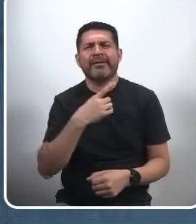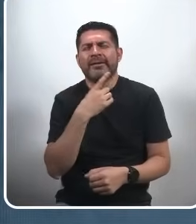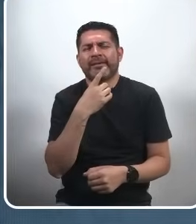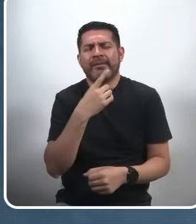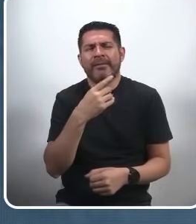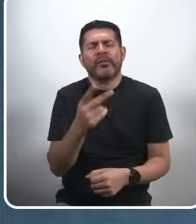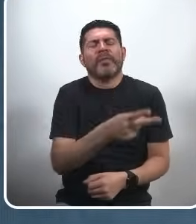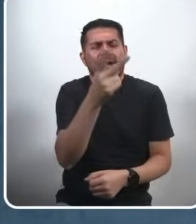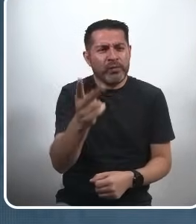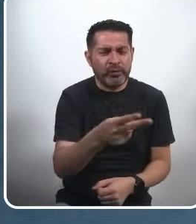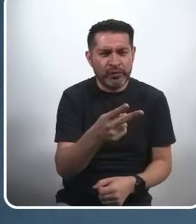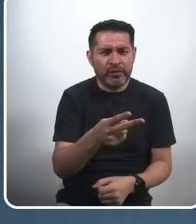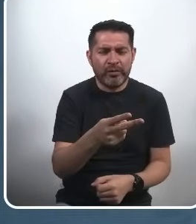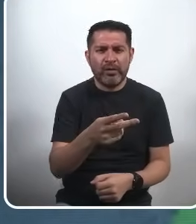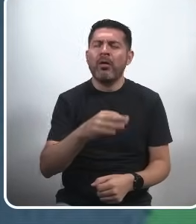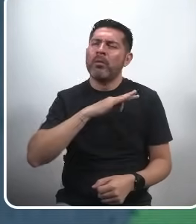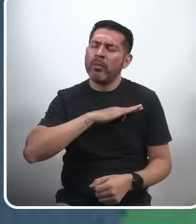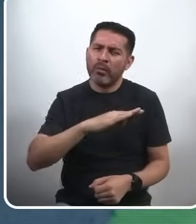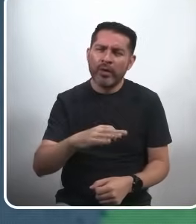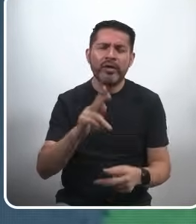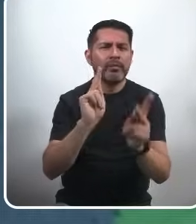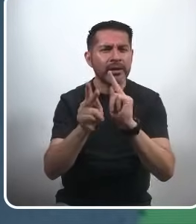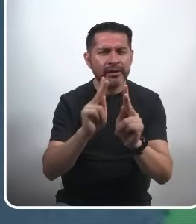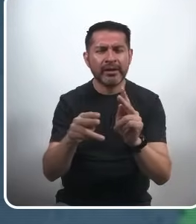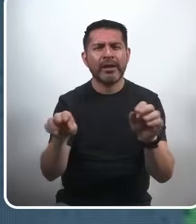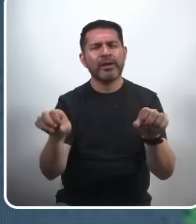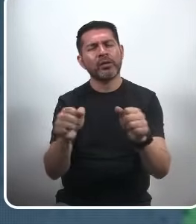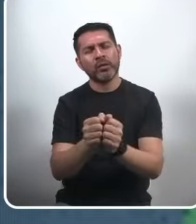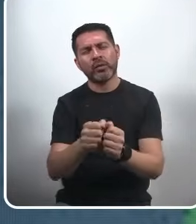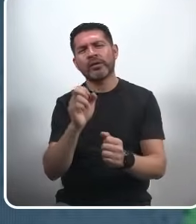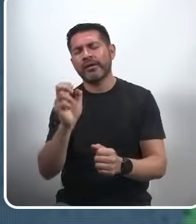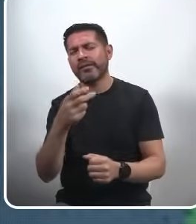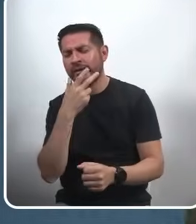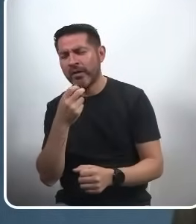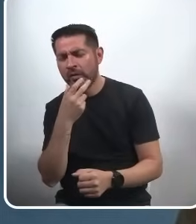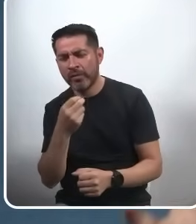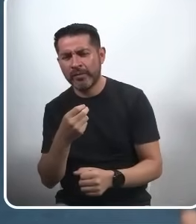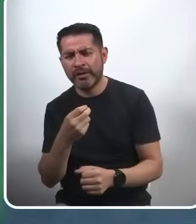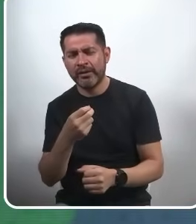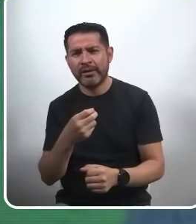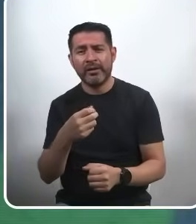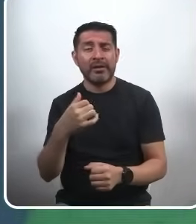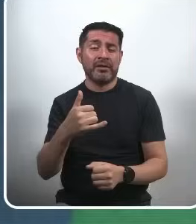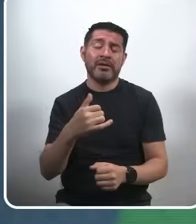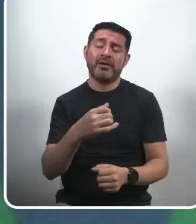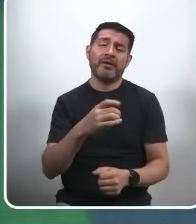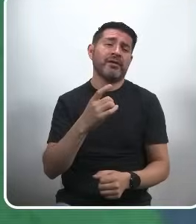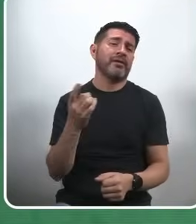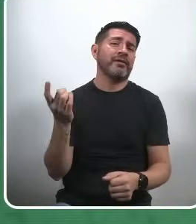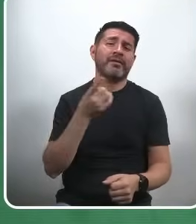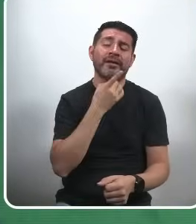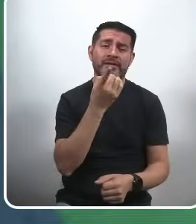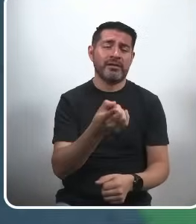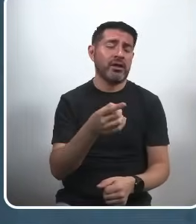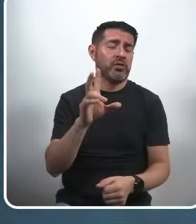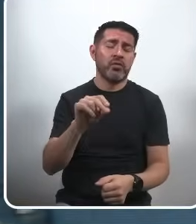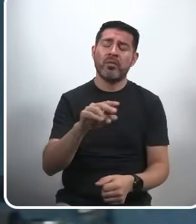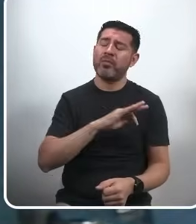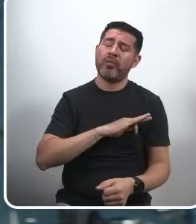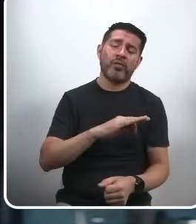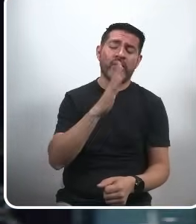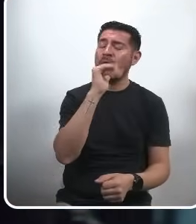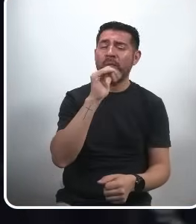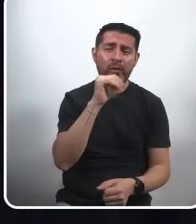prepotentes, era muy criticón con gente en la iglesia, era orgulloso. En otras palabras, no te creo que